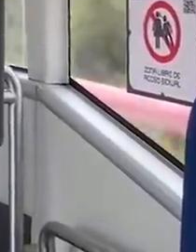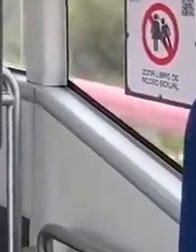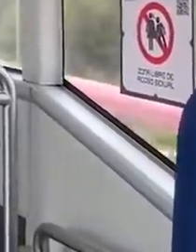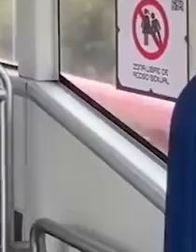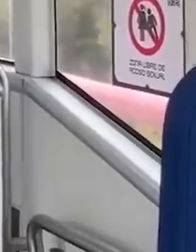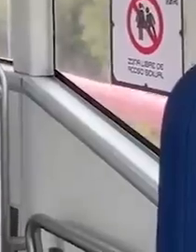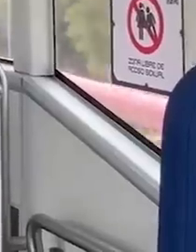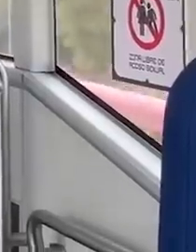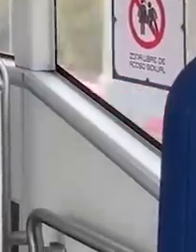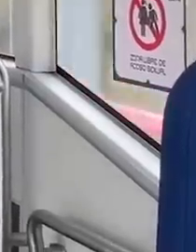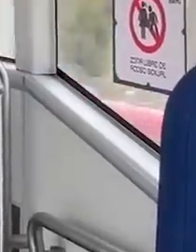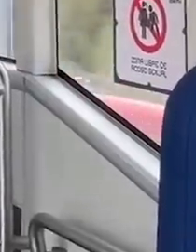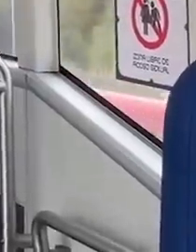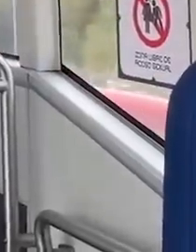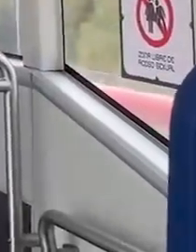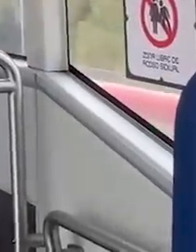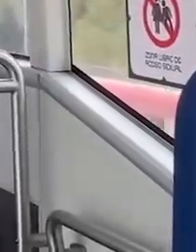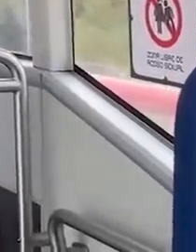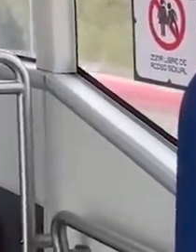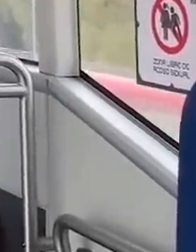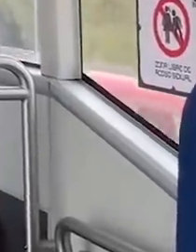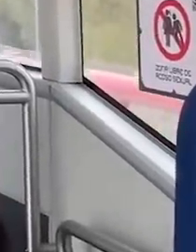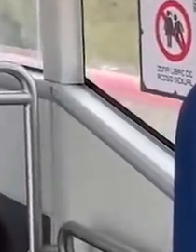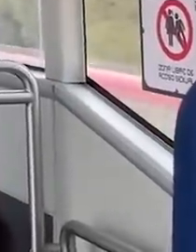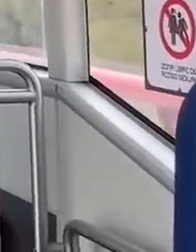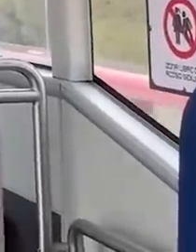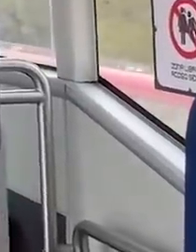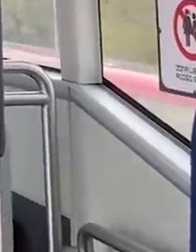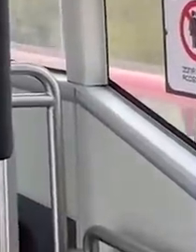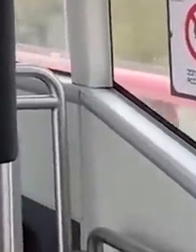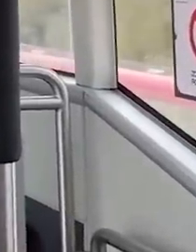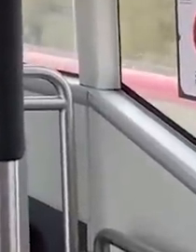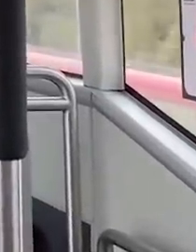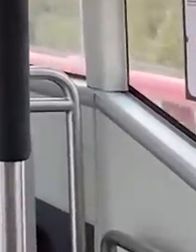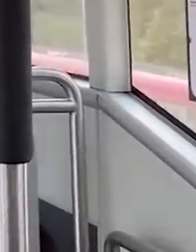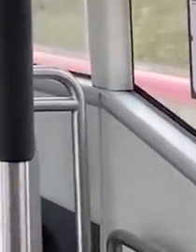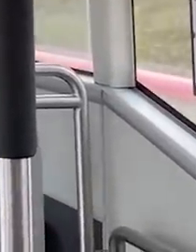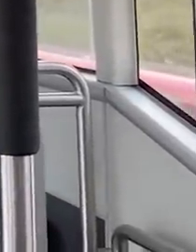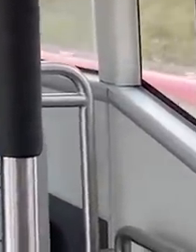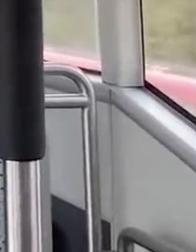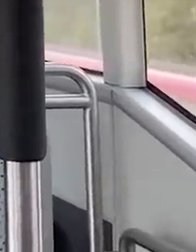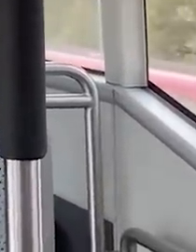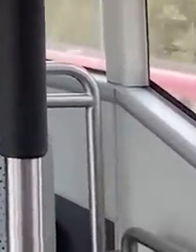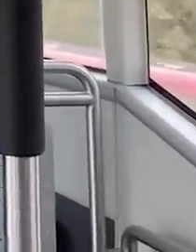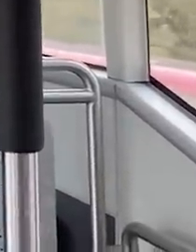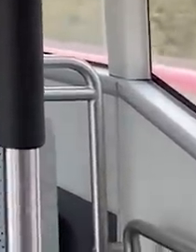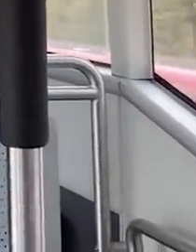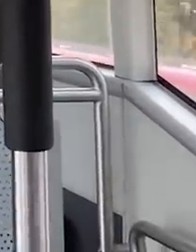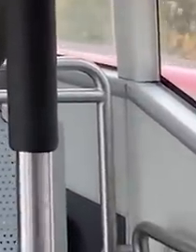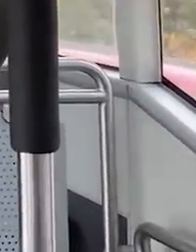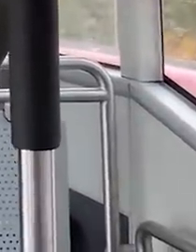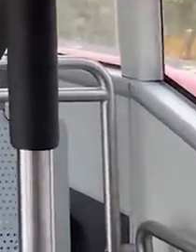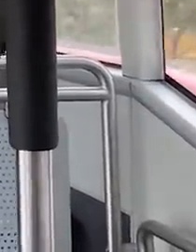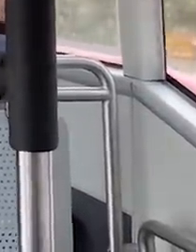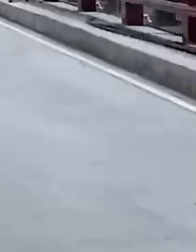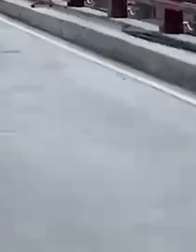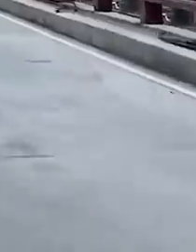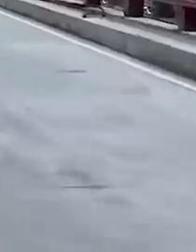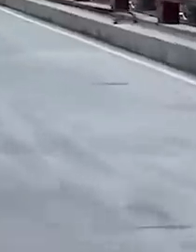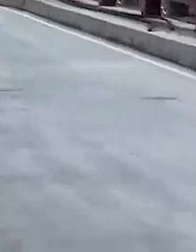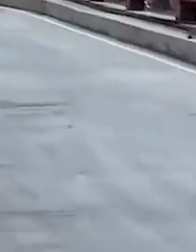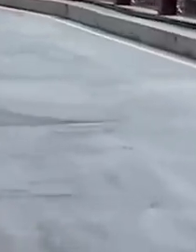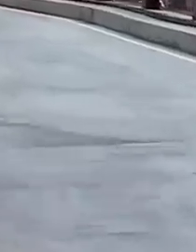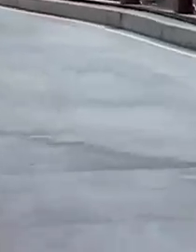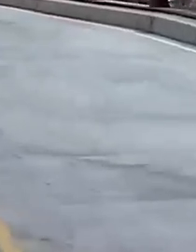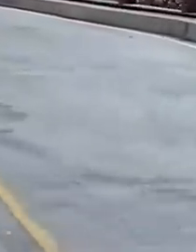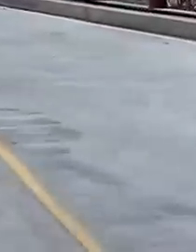Iztapalapa, se dio el banderazo de salida a estas pruebas y en unas semanas ya tendremos el servicio abierto a todas las personas. Con las